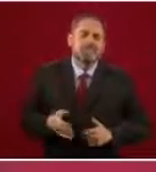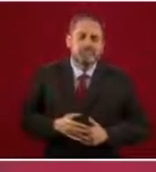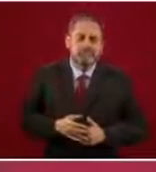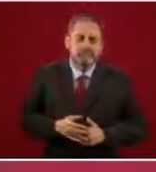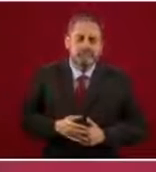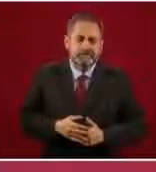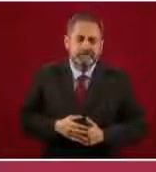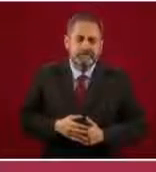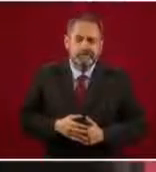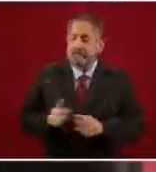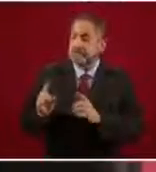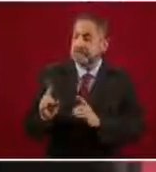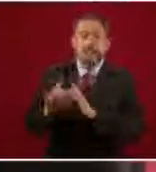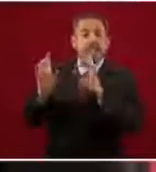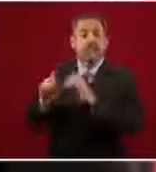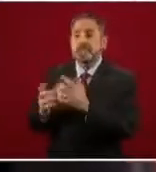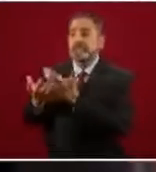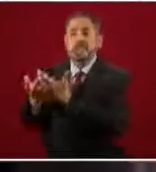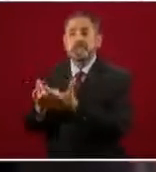Porque no todo es espontáneo.